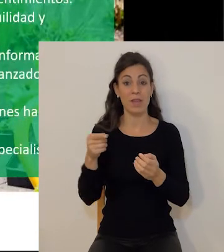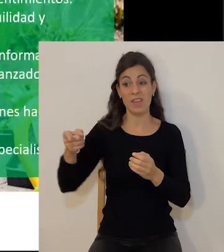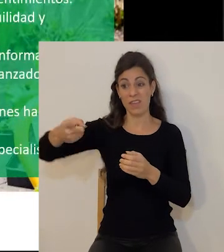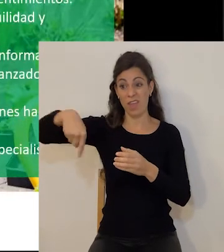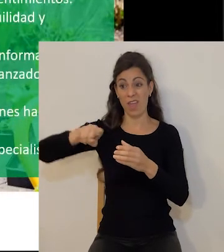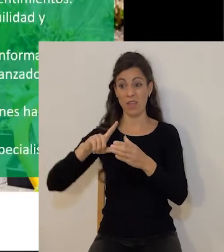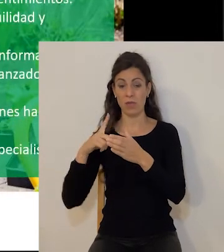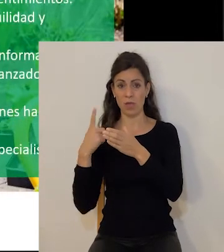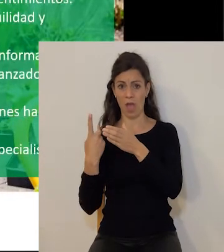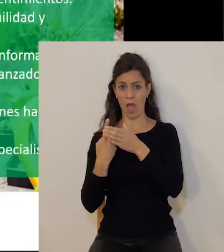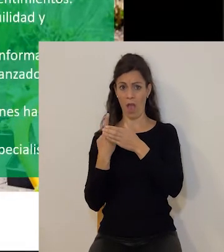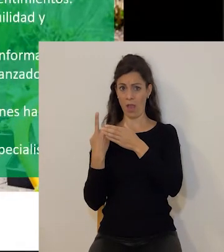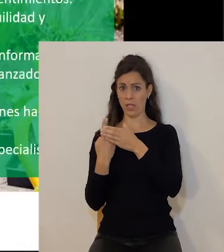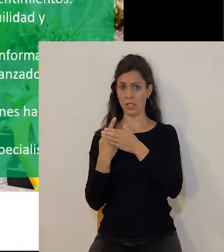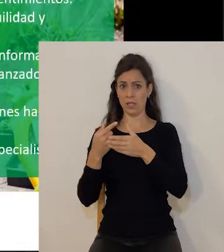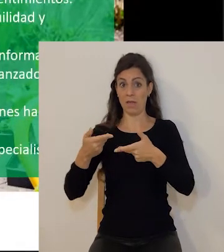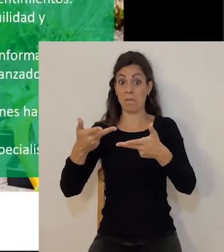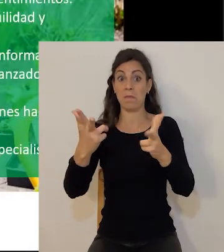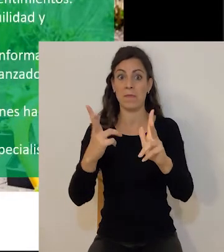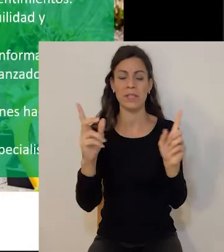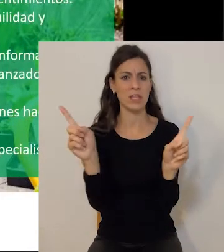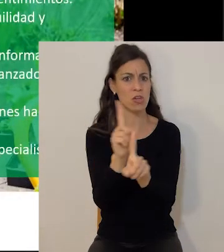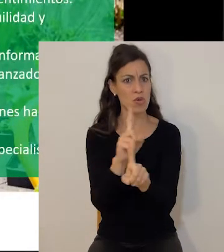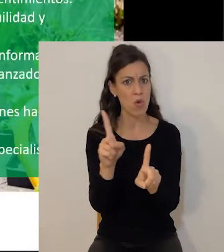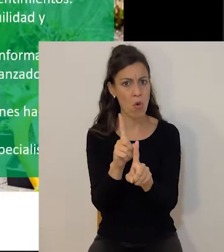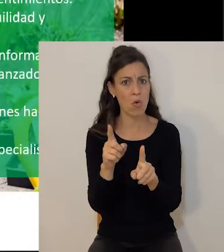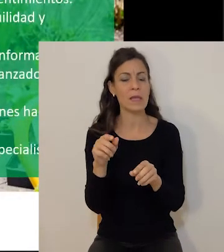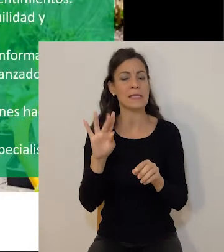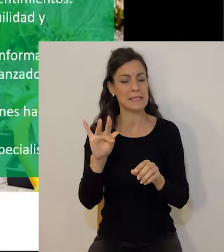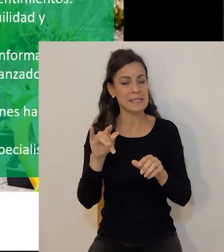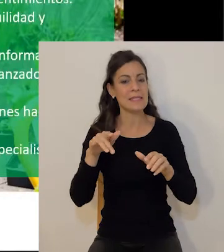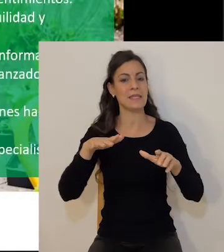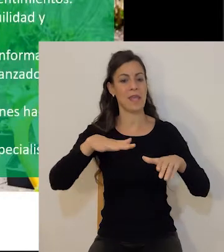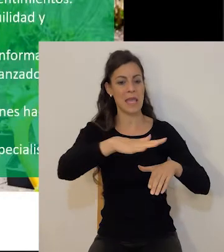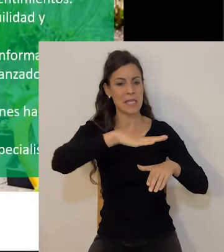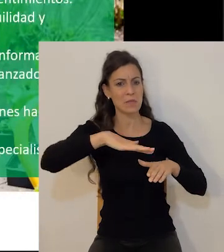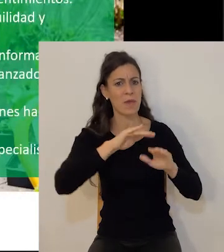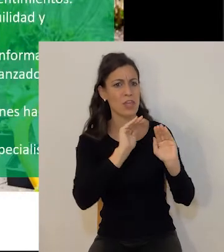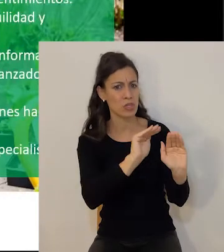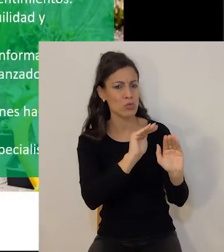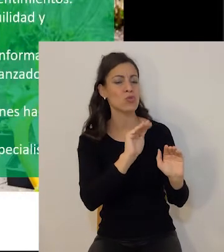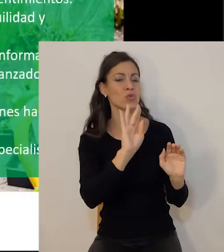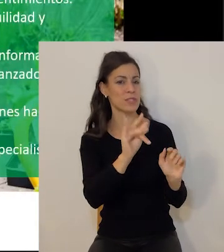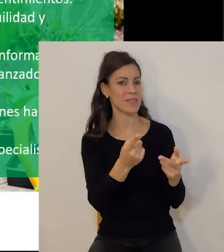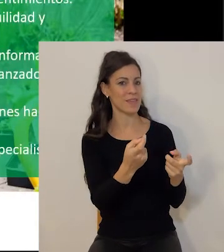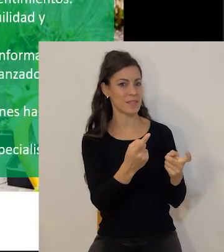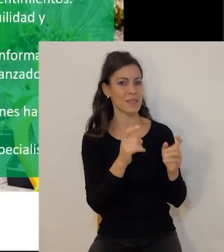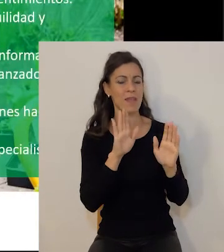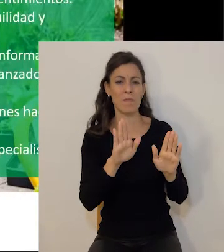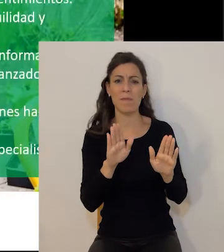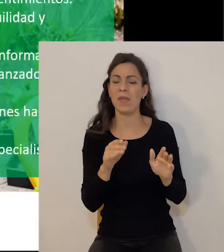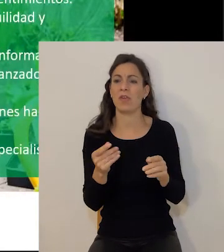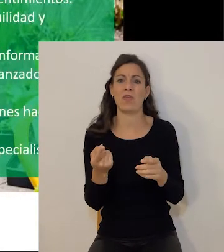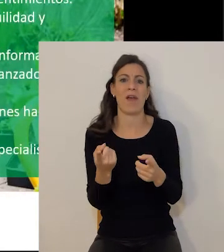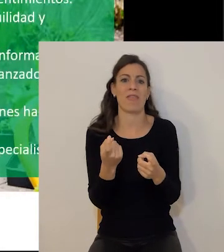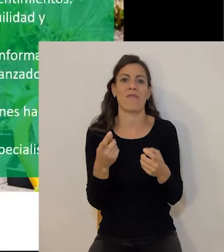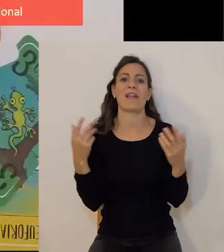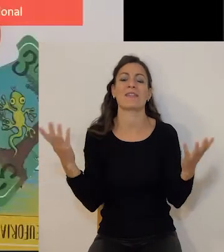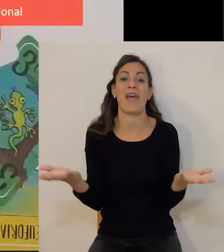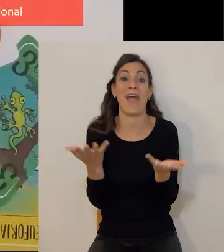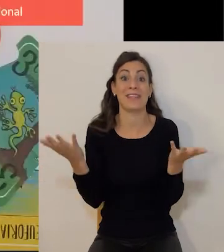aíslen. Es decir, necesitan su espacio, pero también tenemos que empujarlos a que estén activos,